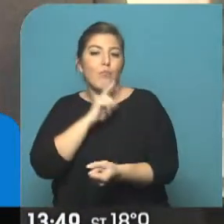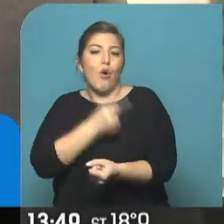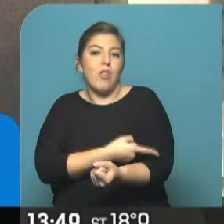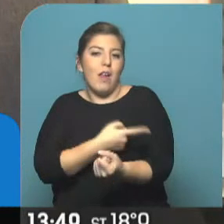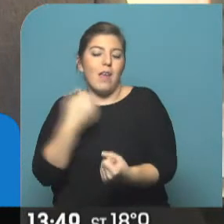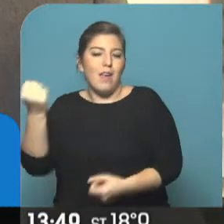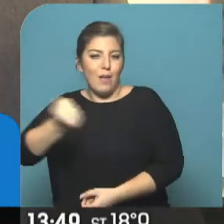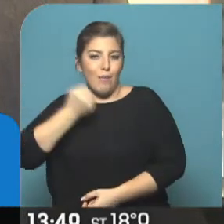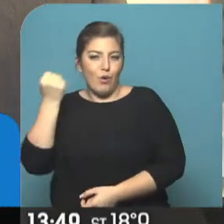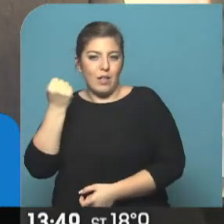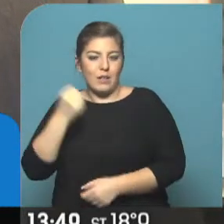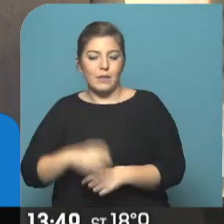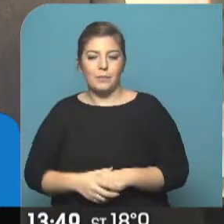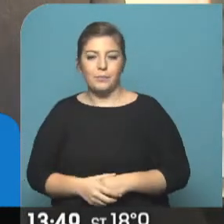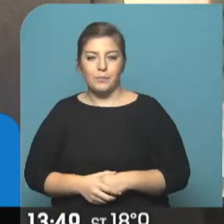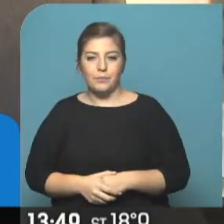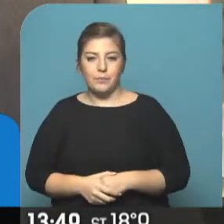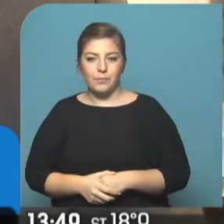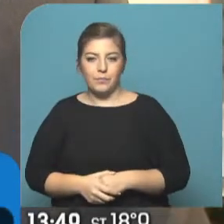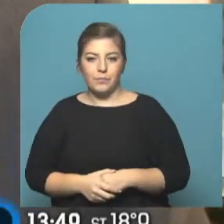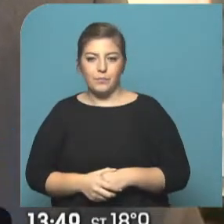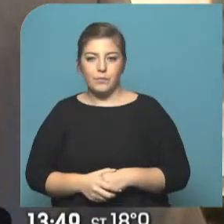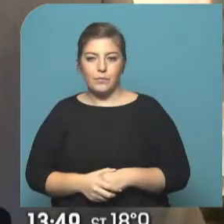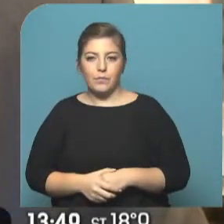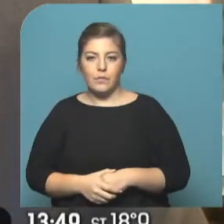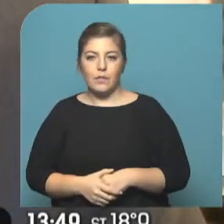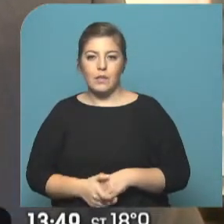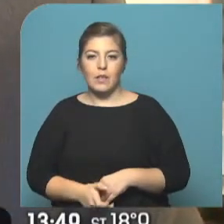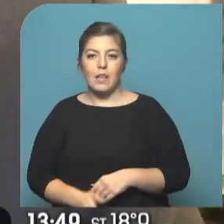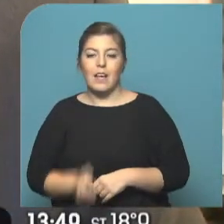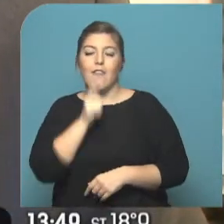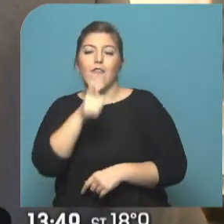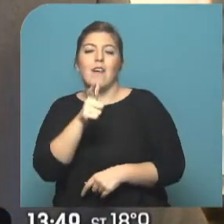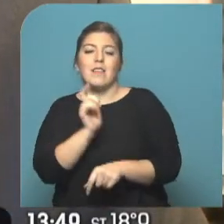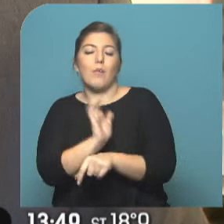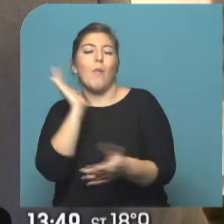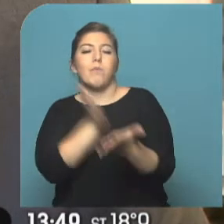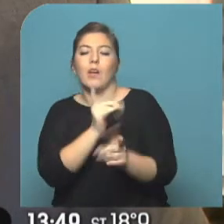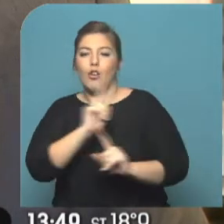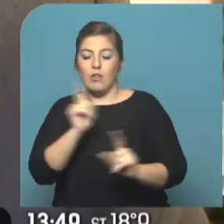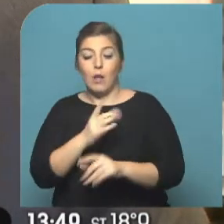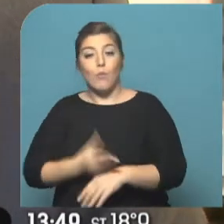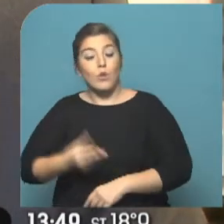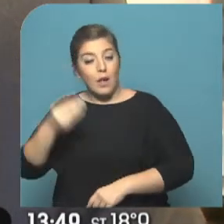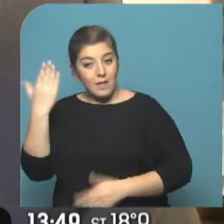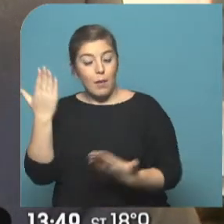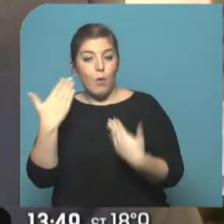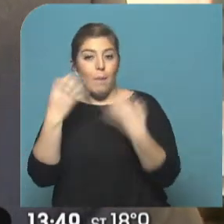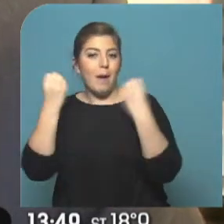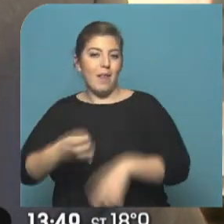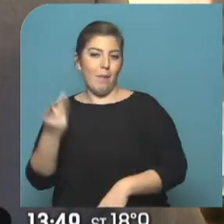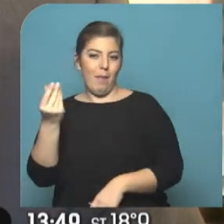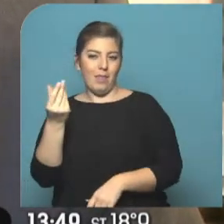bien importante, que no es tan fácil salir a correrlo al Banco Central. Muchas veces podés perder mucha